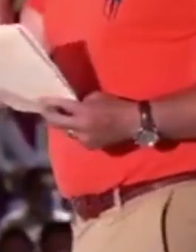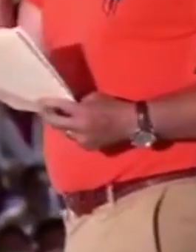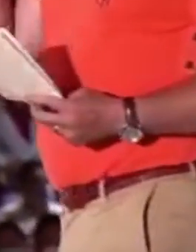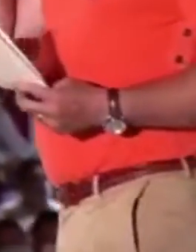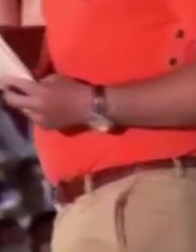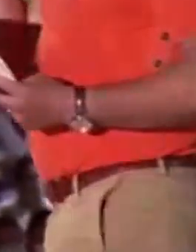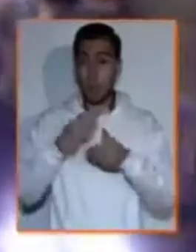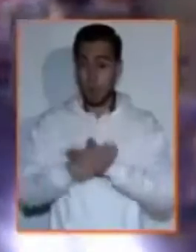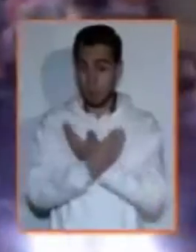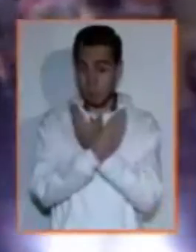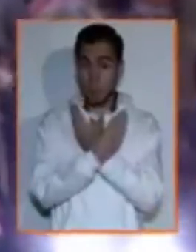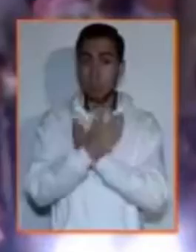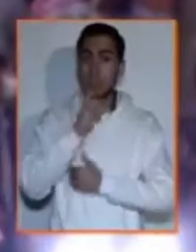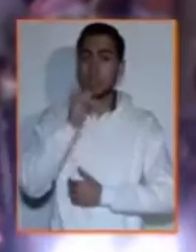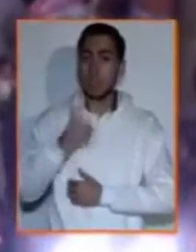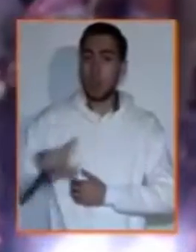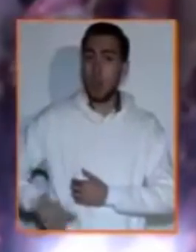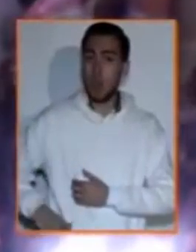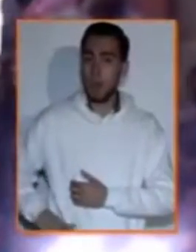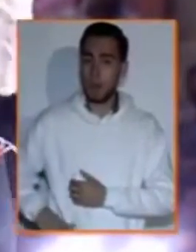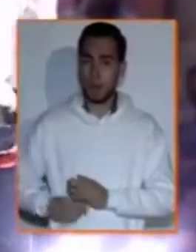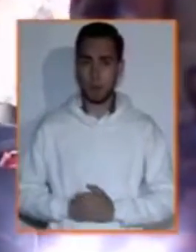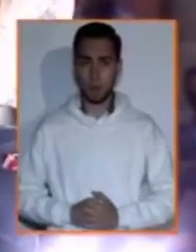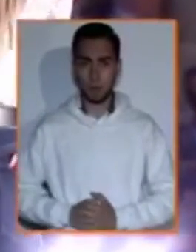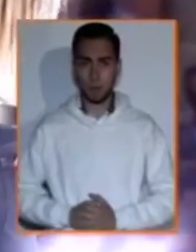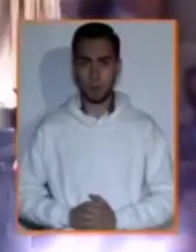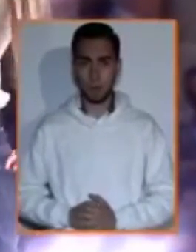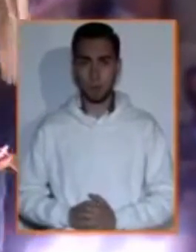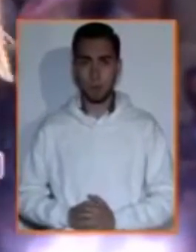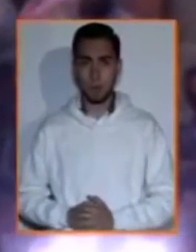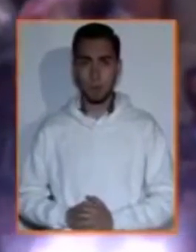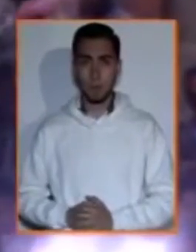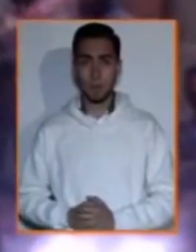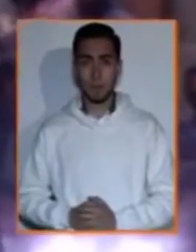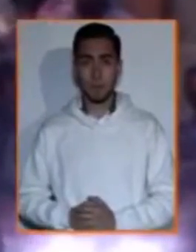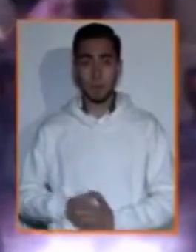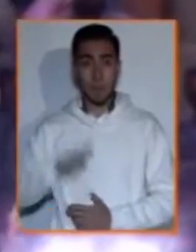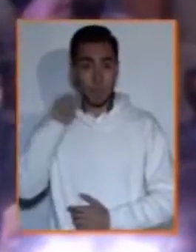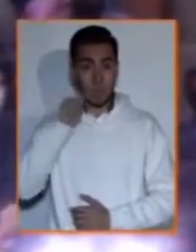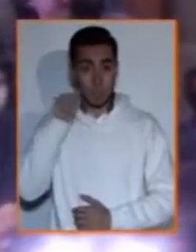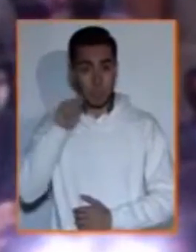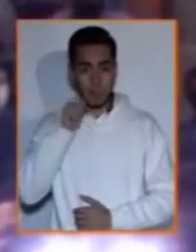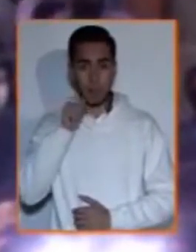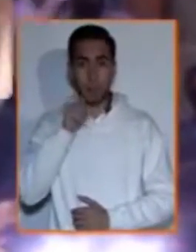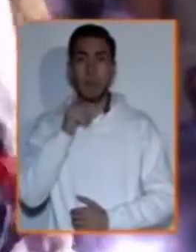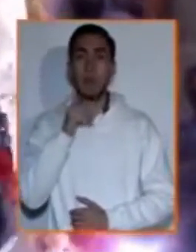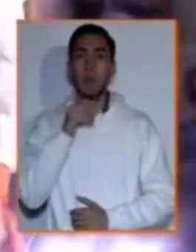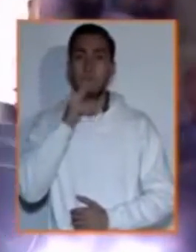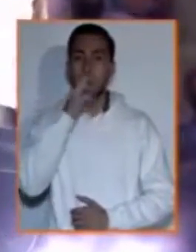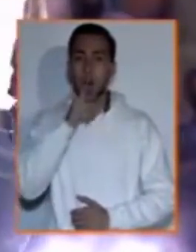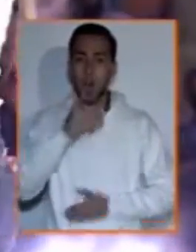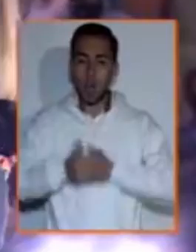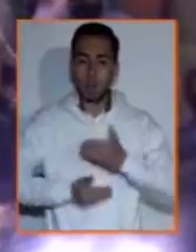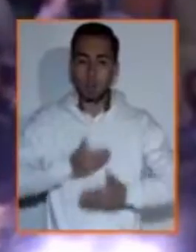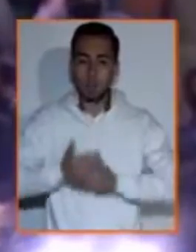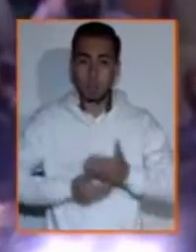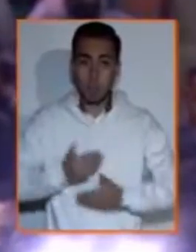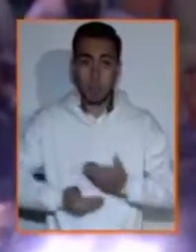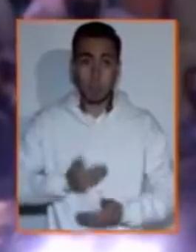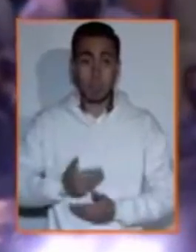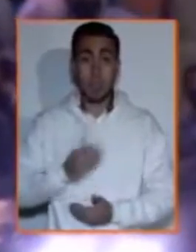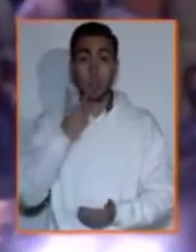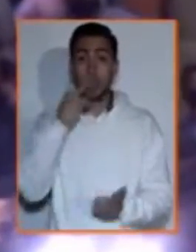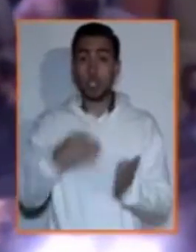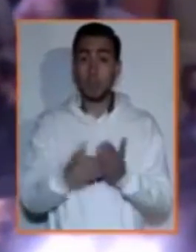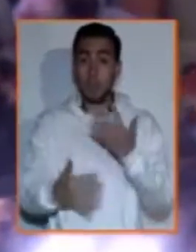de guadalajara en el acto las candidatas priscila francos y claudia salas indicaron que la mujer es la continuación de un buen gobierno y que con el apoyo de